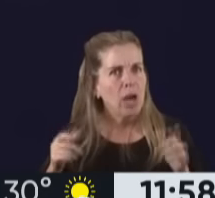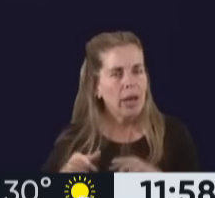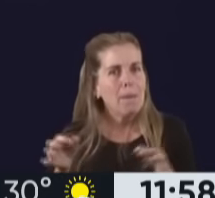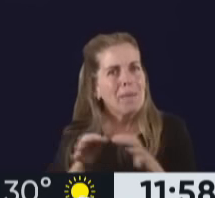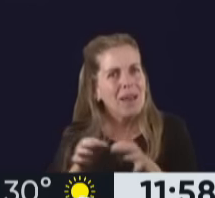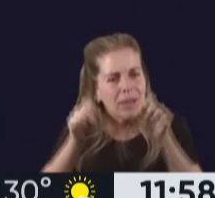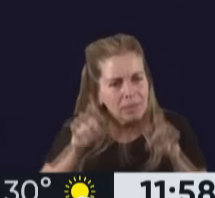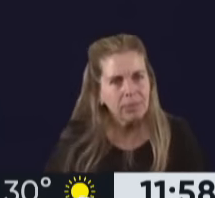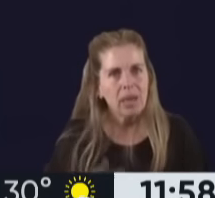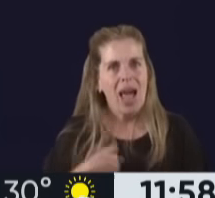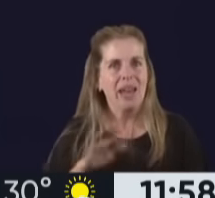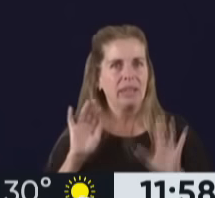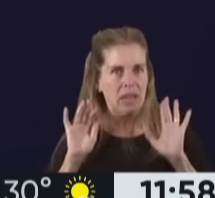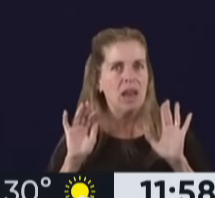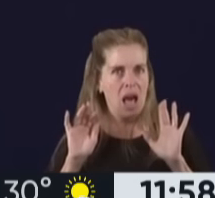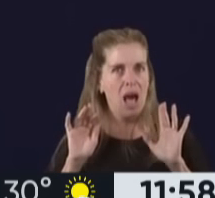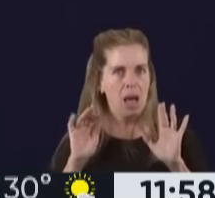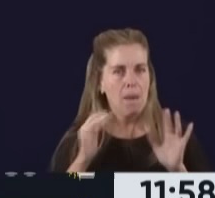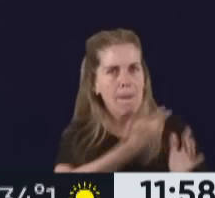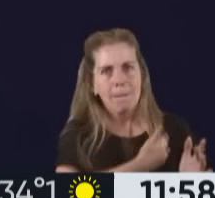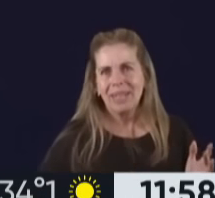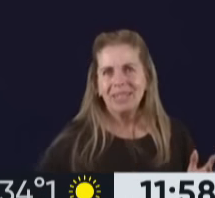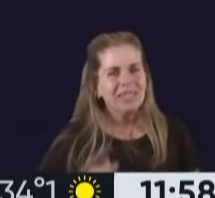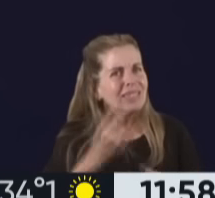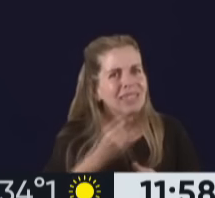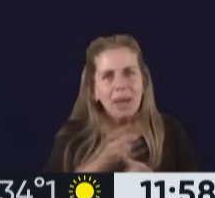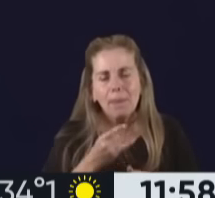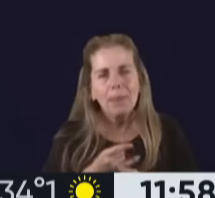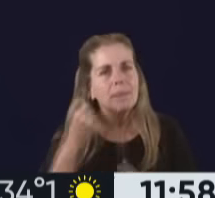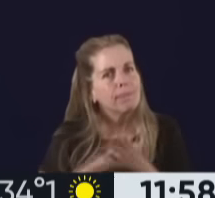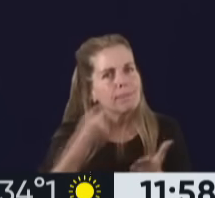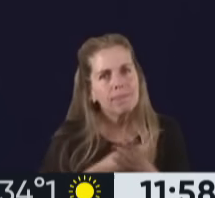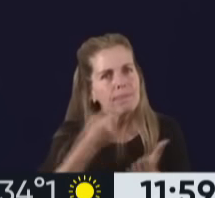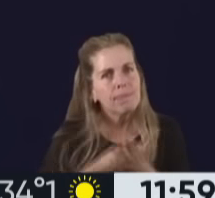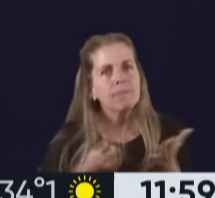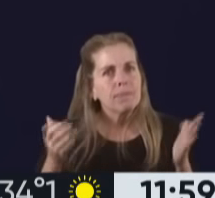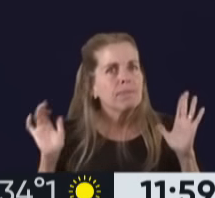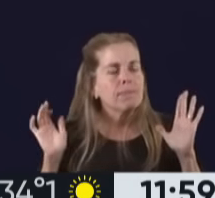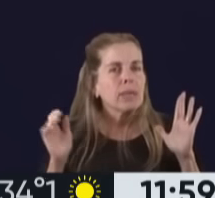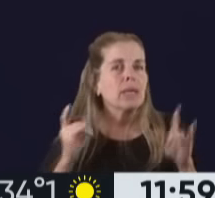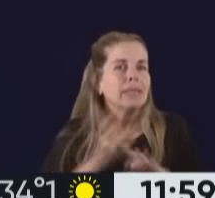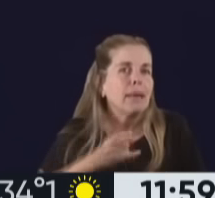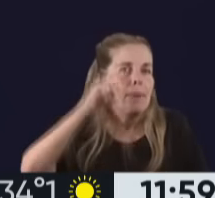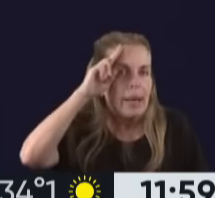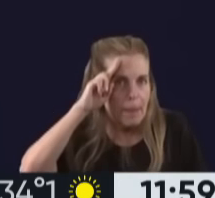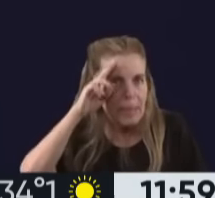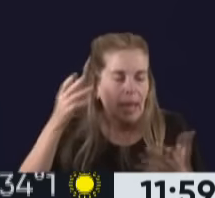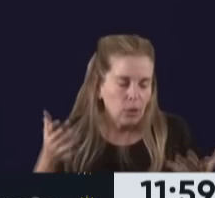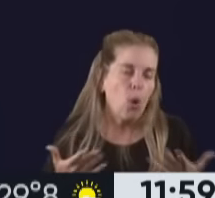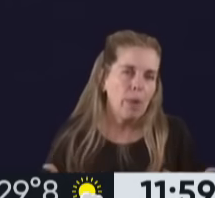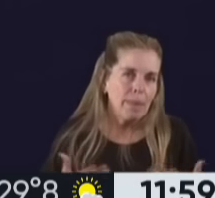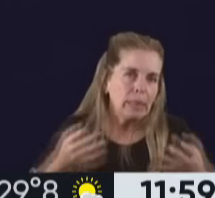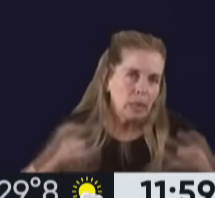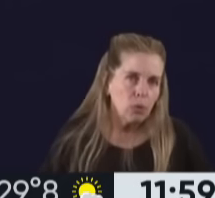son argentinas, ya lo dijo el presidente en un sinfín de oportunidades y vamos a hacer todo lo posible dentro de la diplomacia, por supuesto,